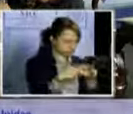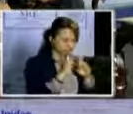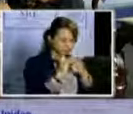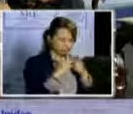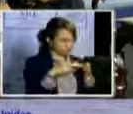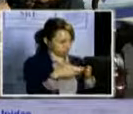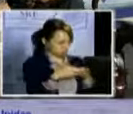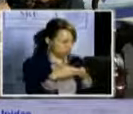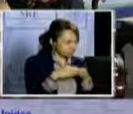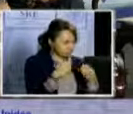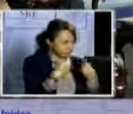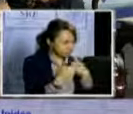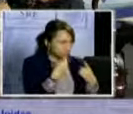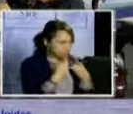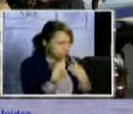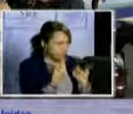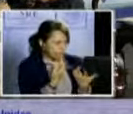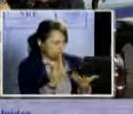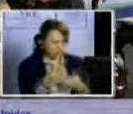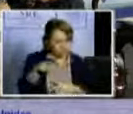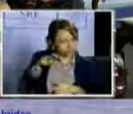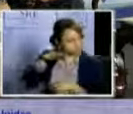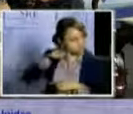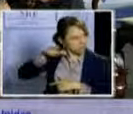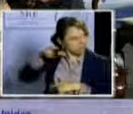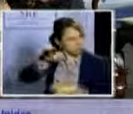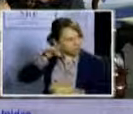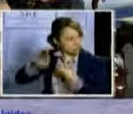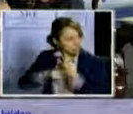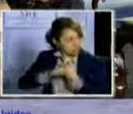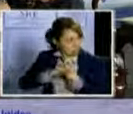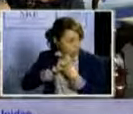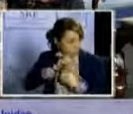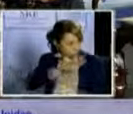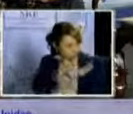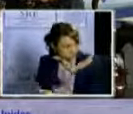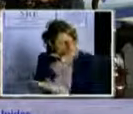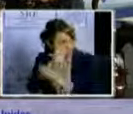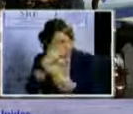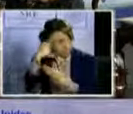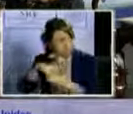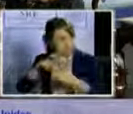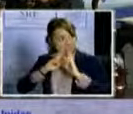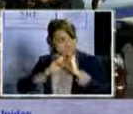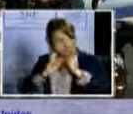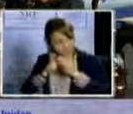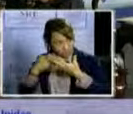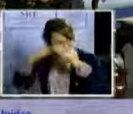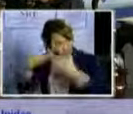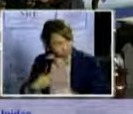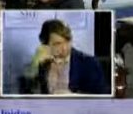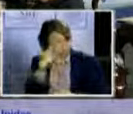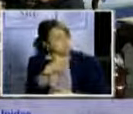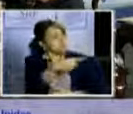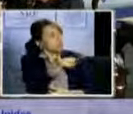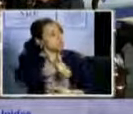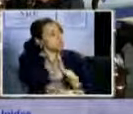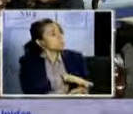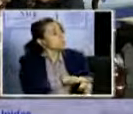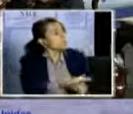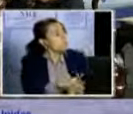u otro va a vetar algo en la reunión formal, porque primero trabajo previo. quieren